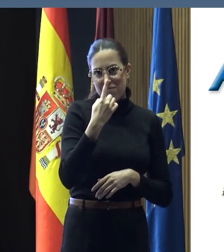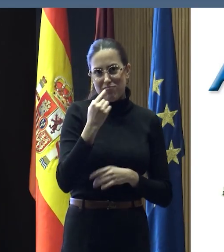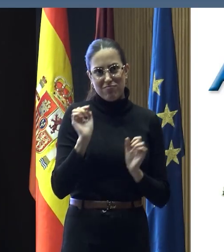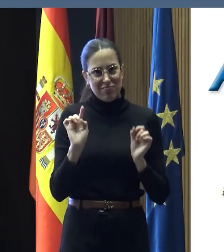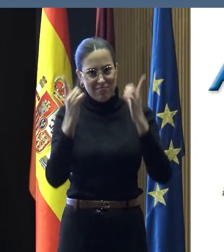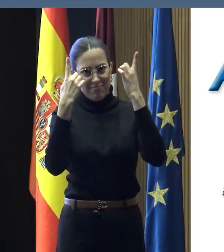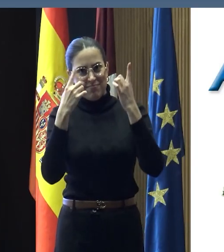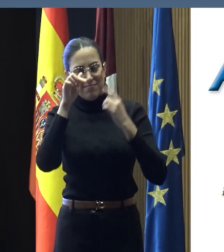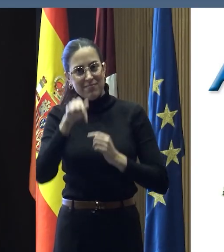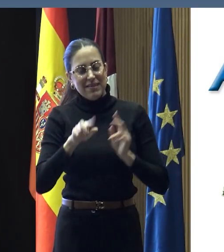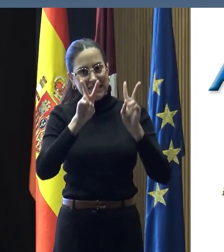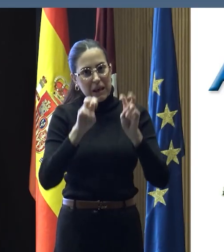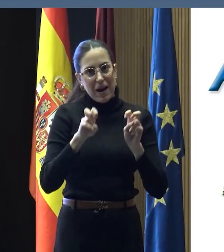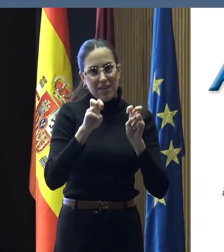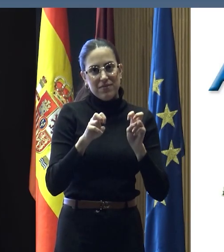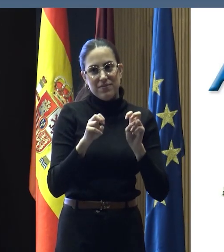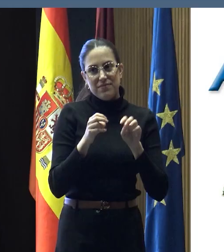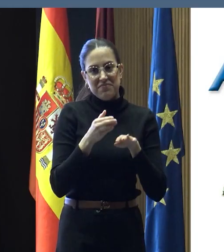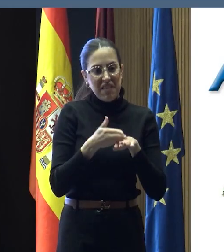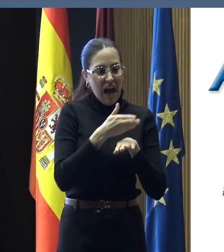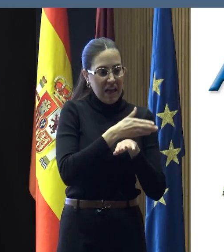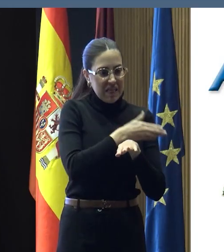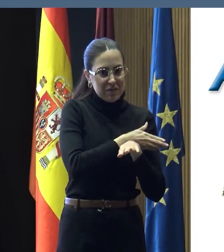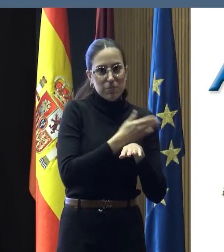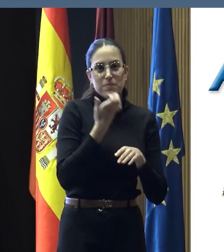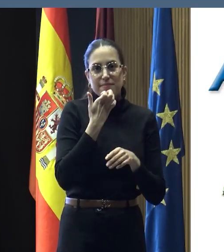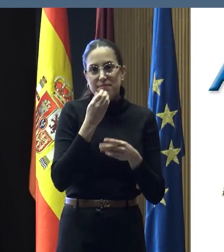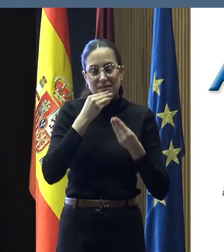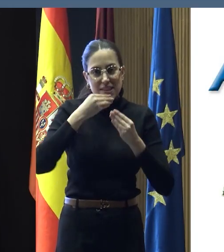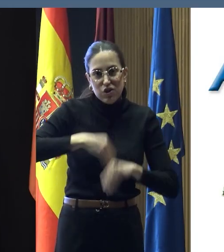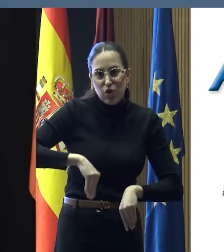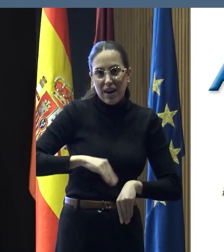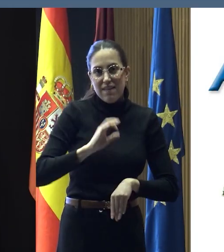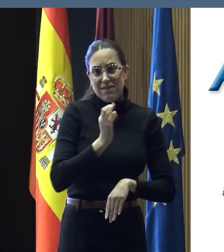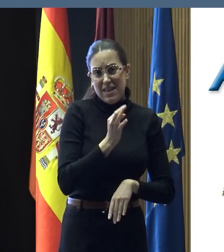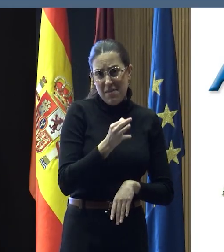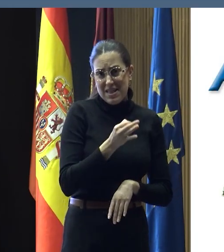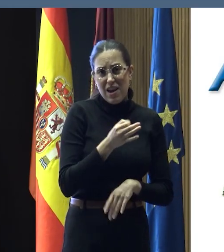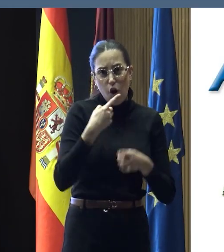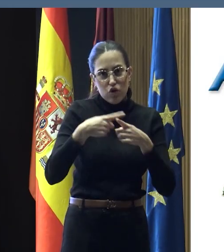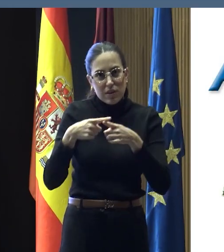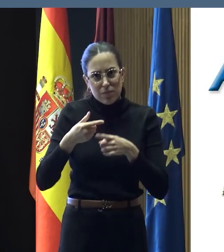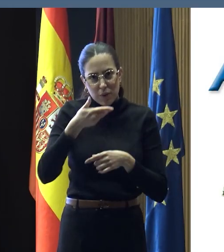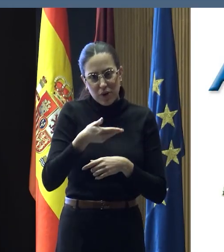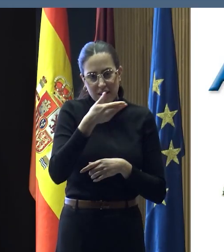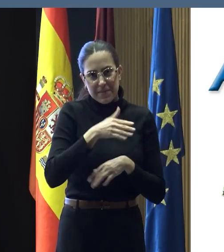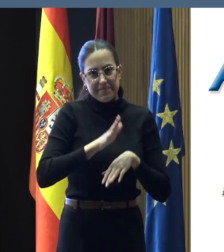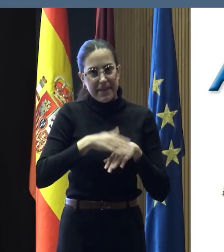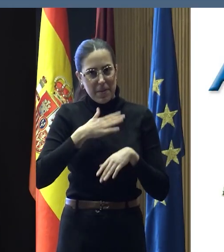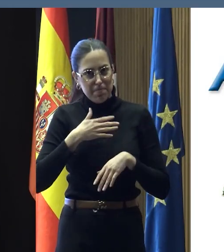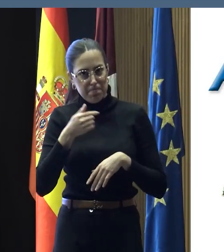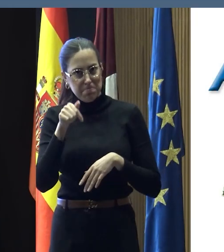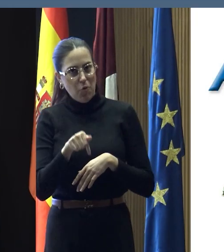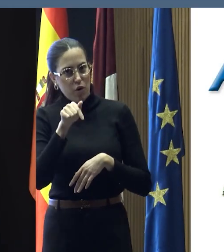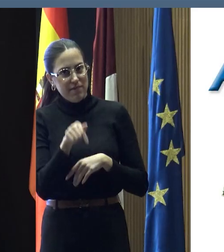que es un tema que tendría que haber sido histórico porque efectivamente para muchas cosas y para mí ha sido súper